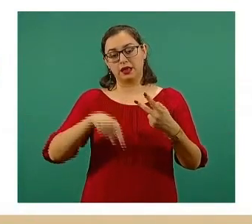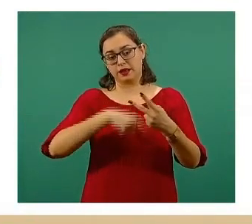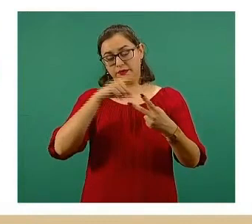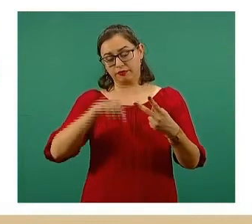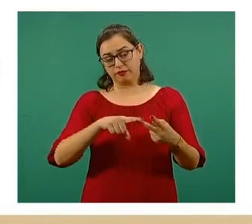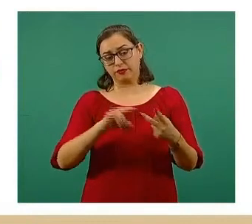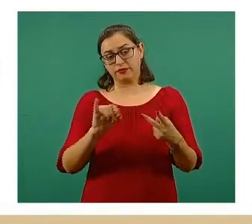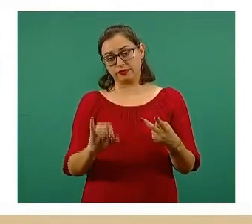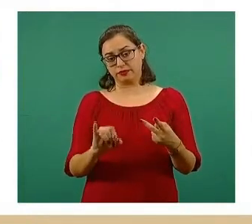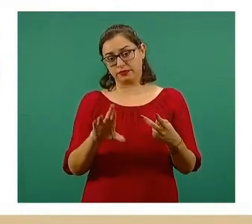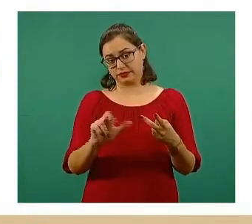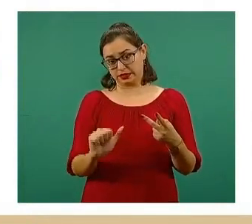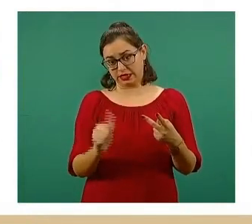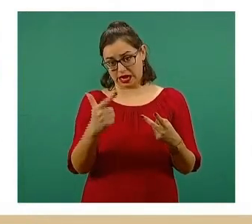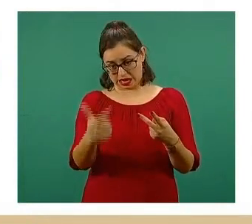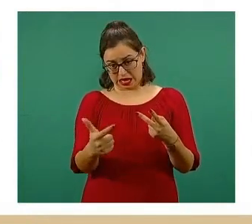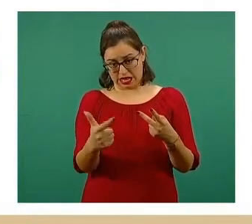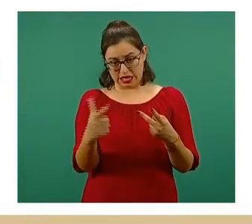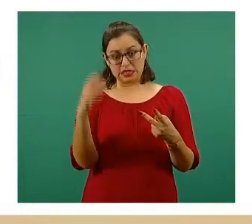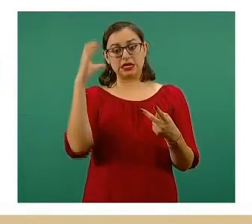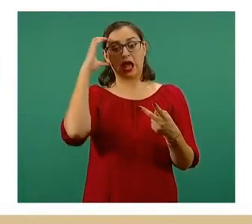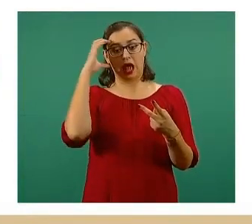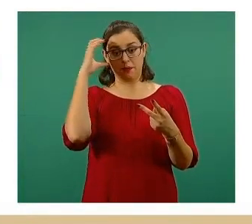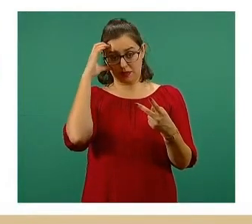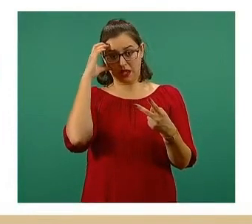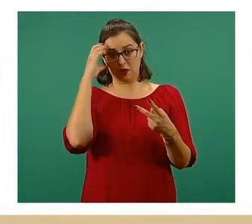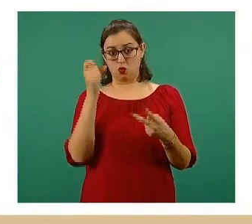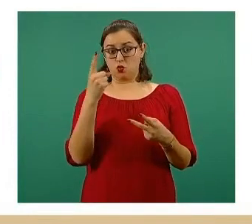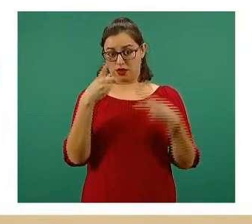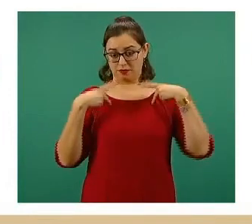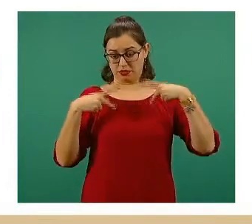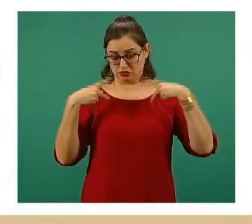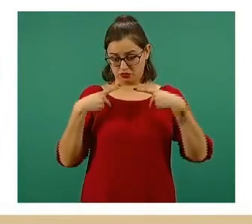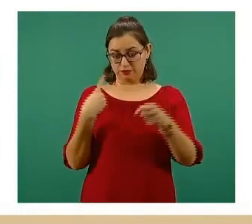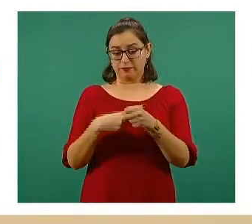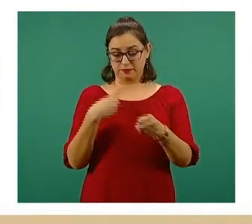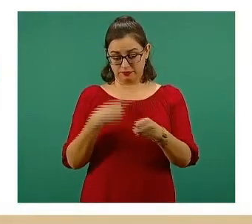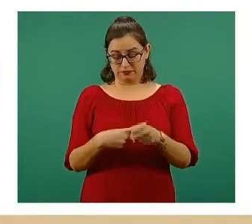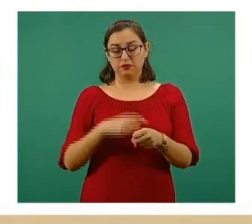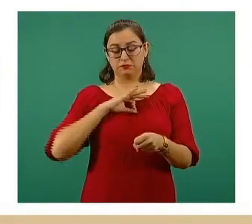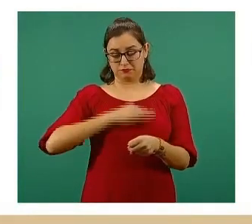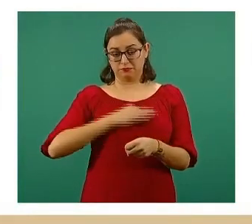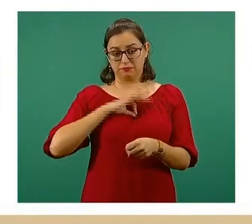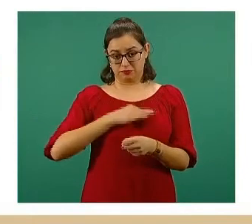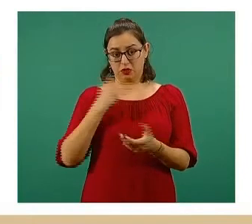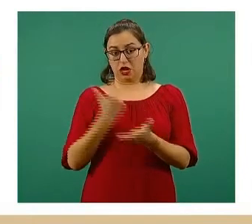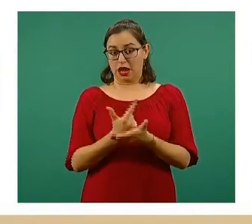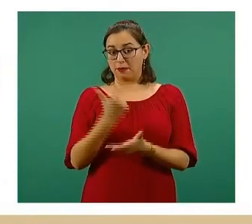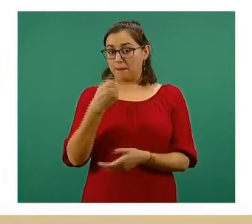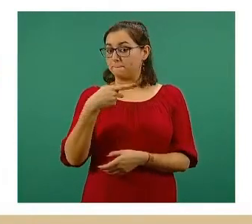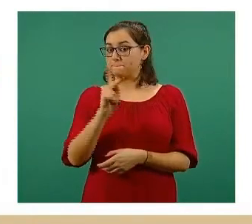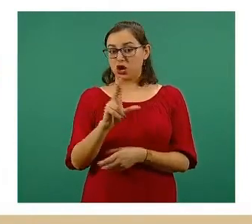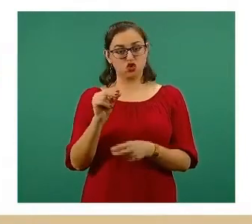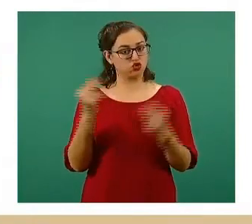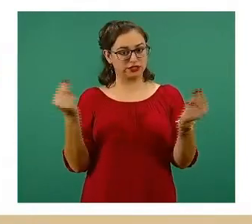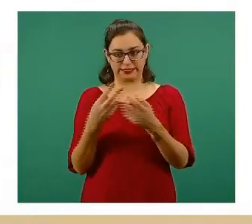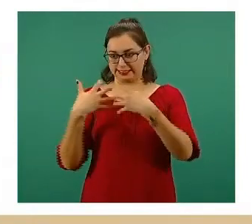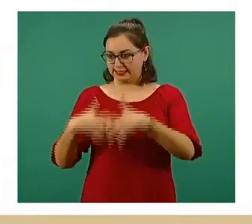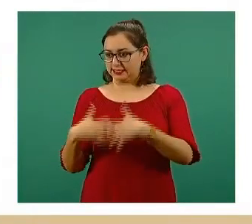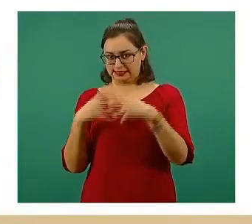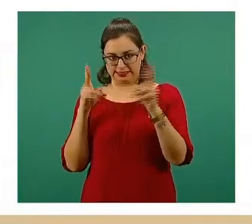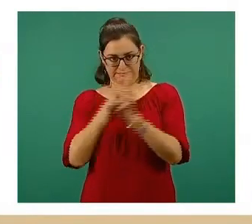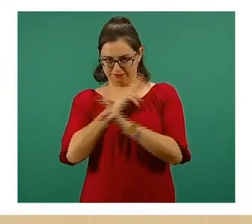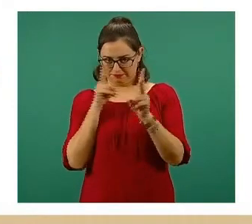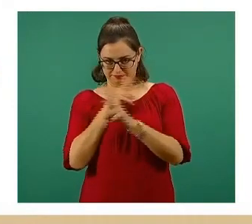aquella que cuenta una cama para atender a una persona que tiene infección respiratoria aguda grave que no requiere de cuidados críticos, y la